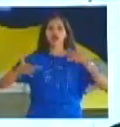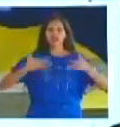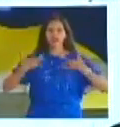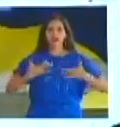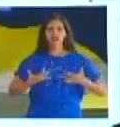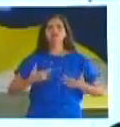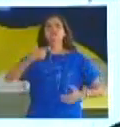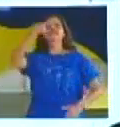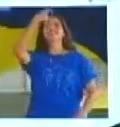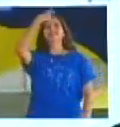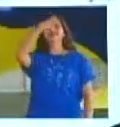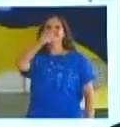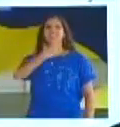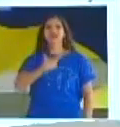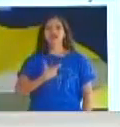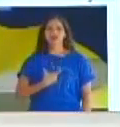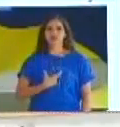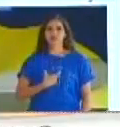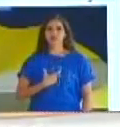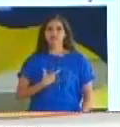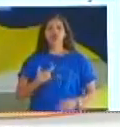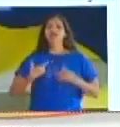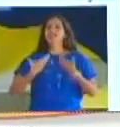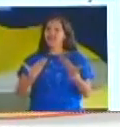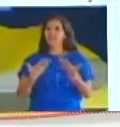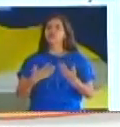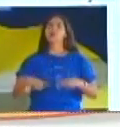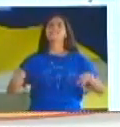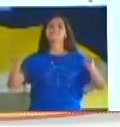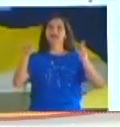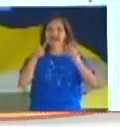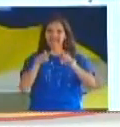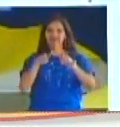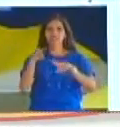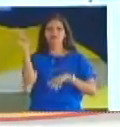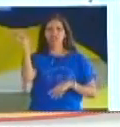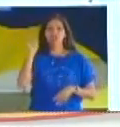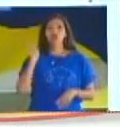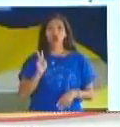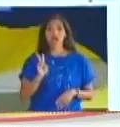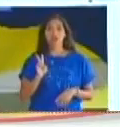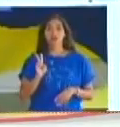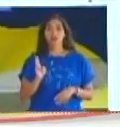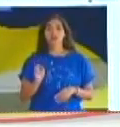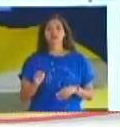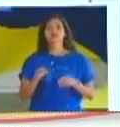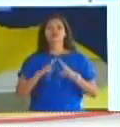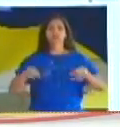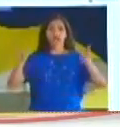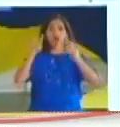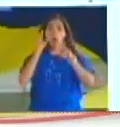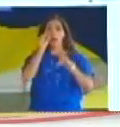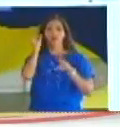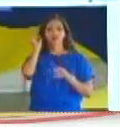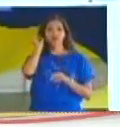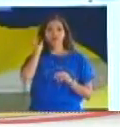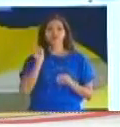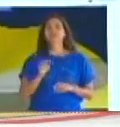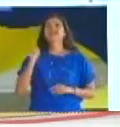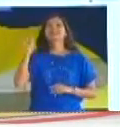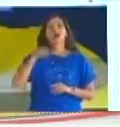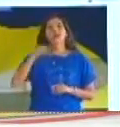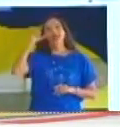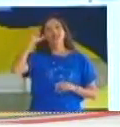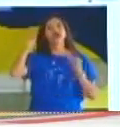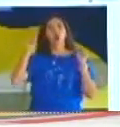de dignificación de estos valientes venezolanos, de estas valerosas venezolanas. También el